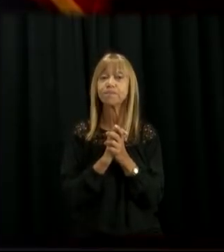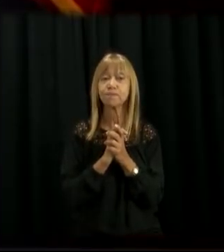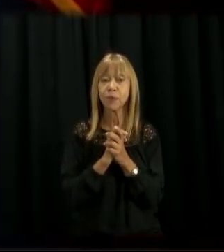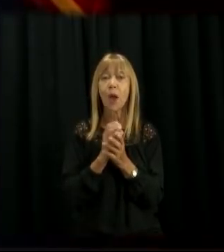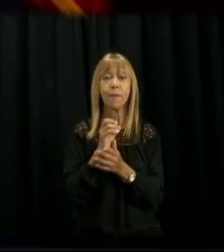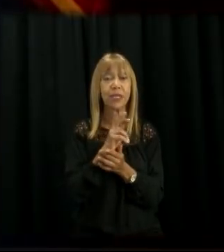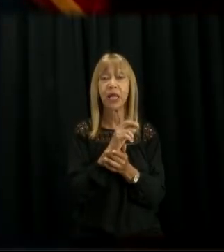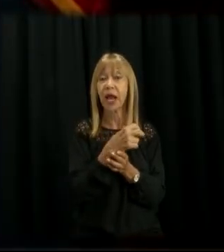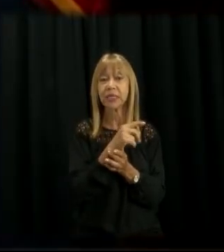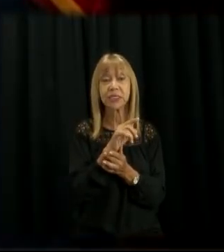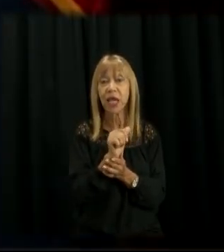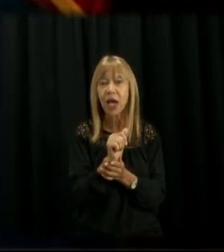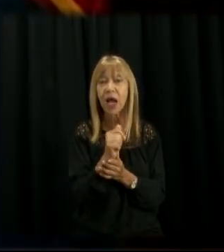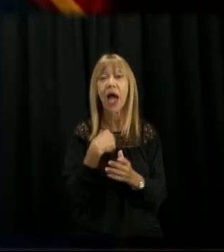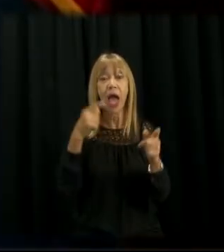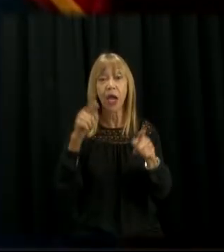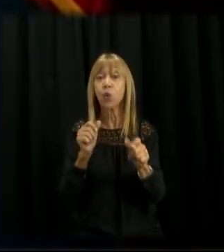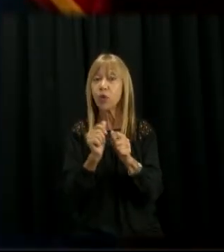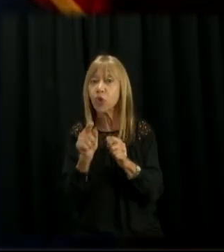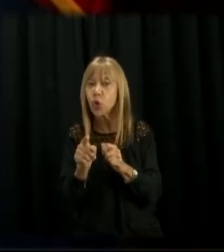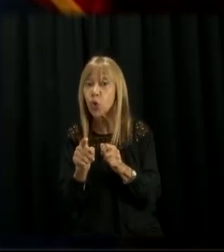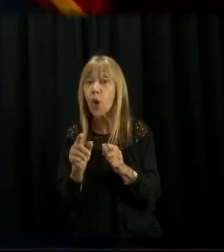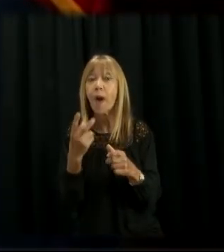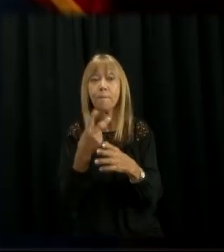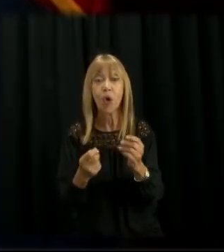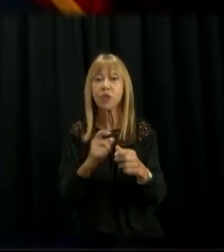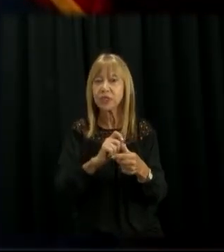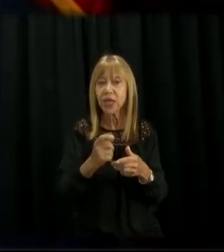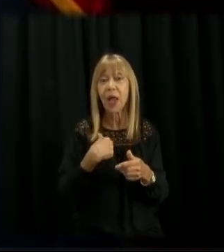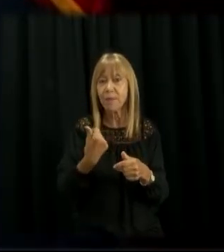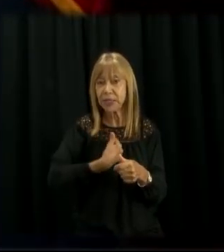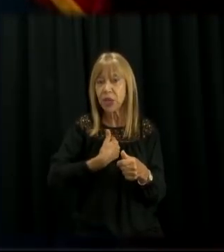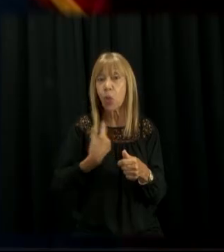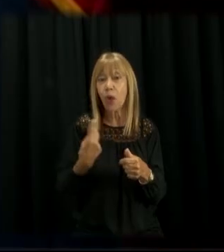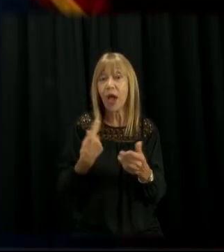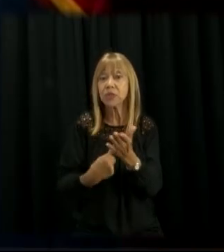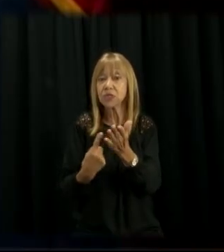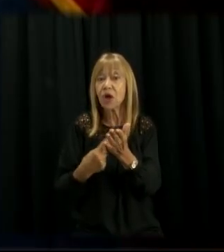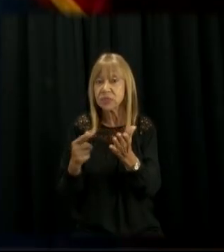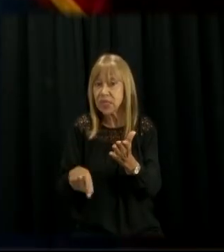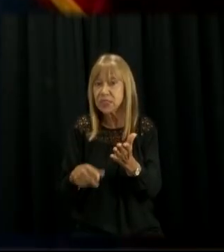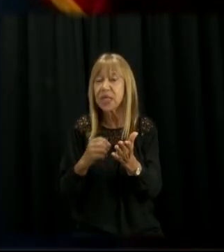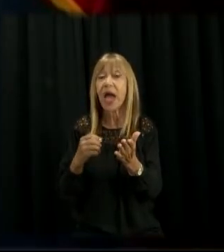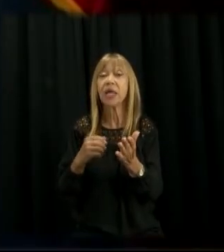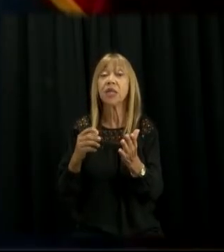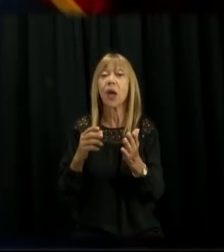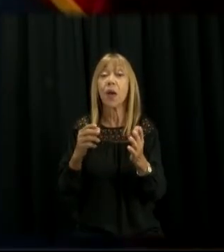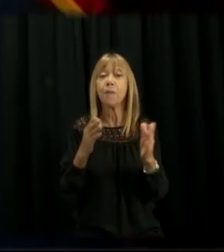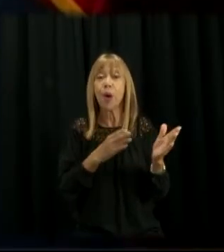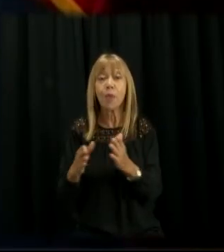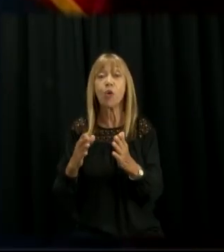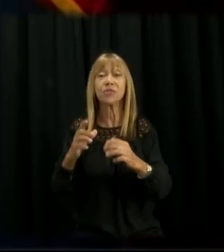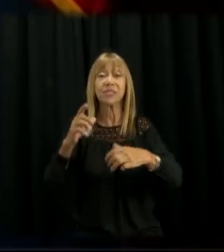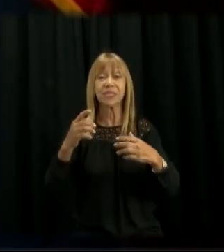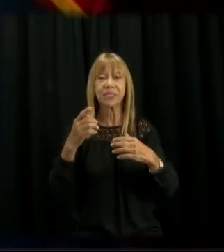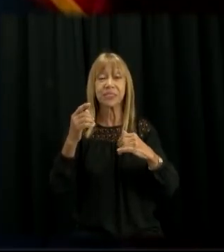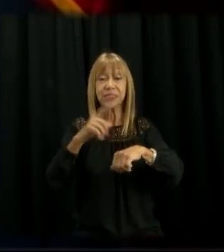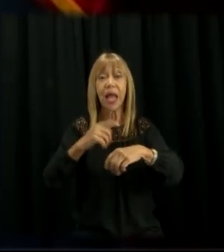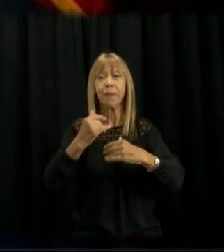Gracias, señor García. Estoy de acuerdo con usted. Tanto el secretario como yo hemos discutido esto